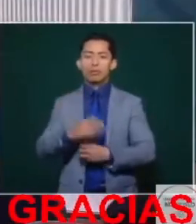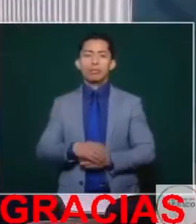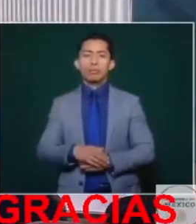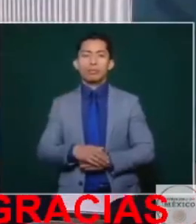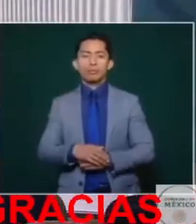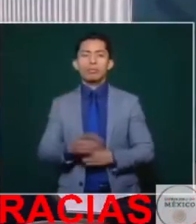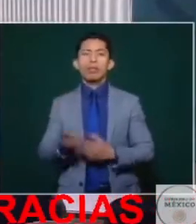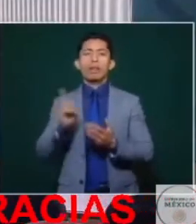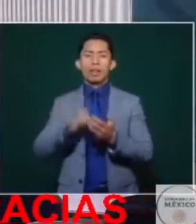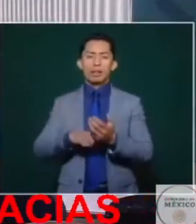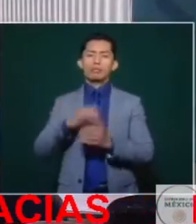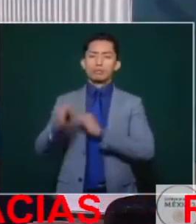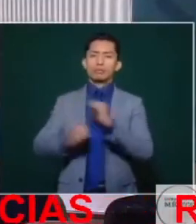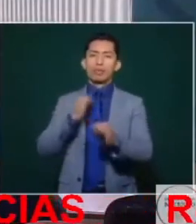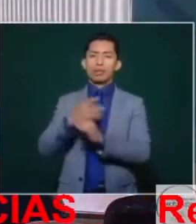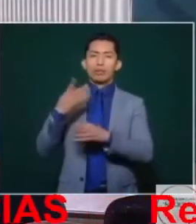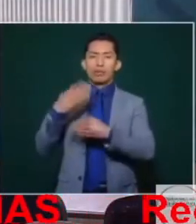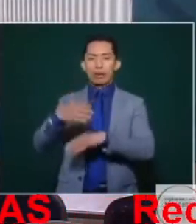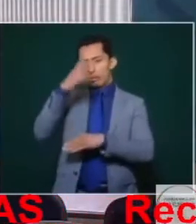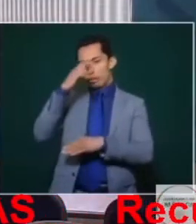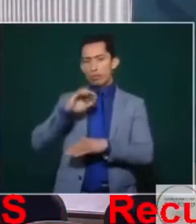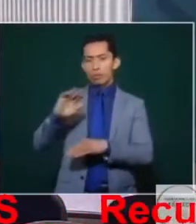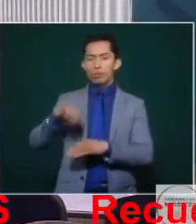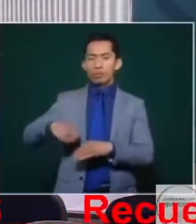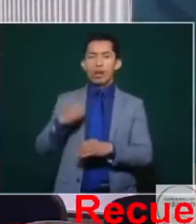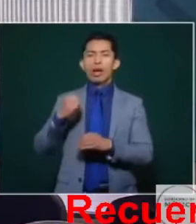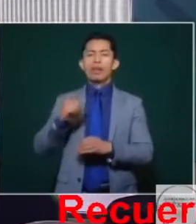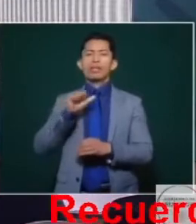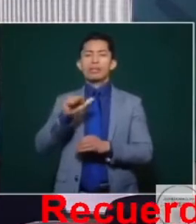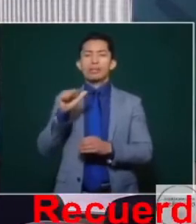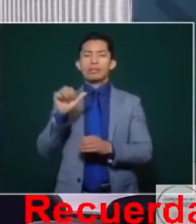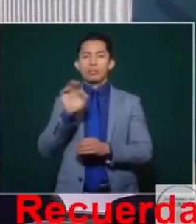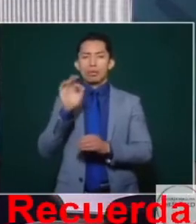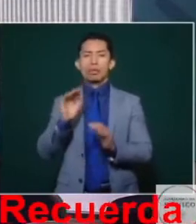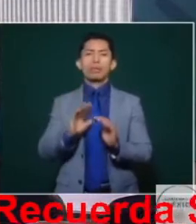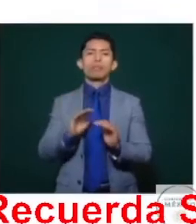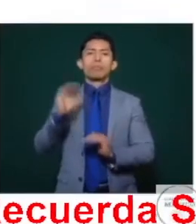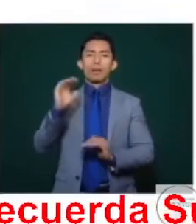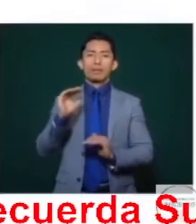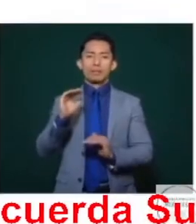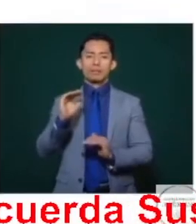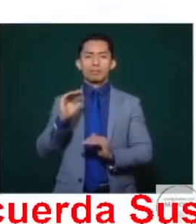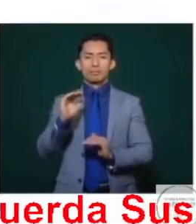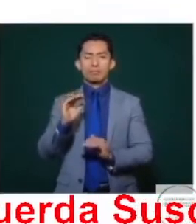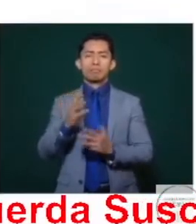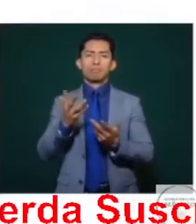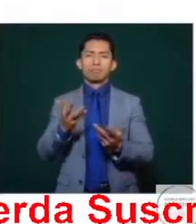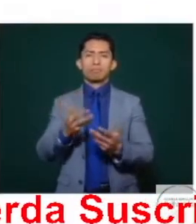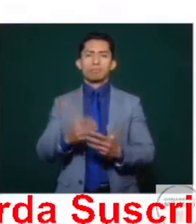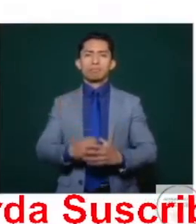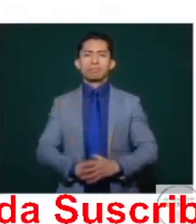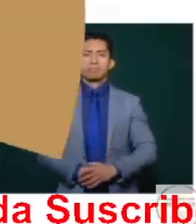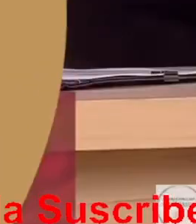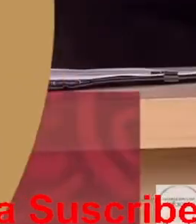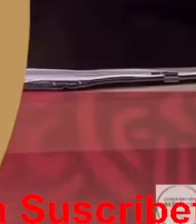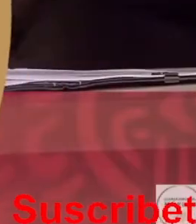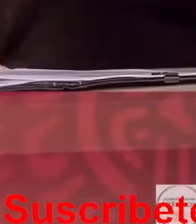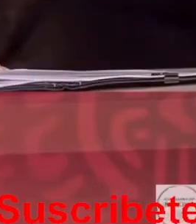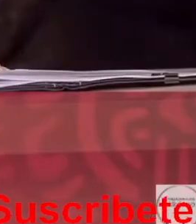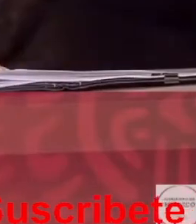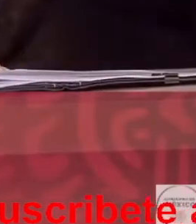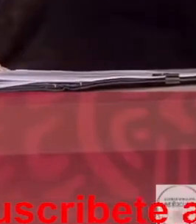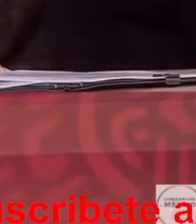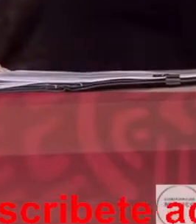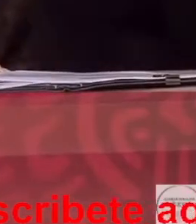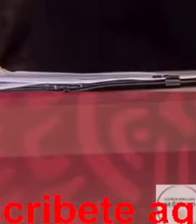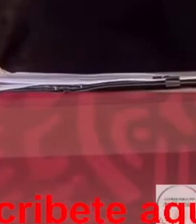respecto a las reservas internacionales del banco de méxico ha habido un aumento del 16 por ciento desde que llegamos al gobierno el